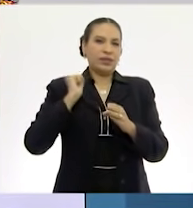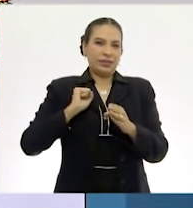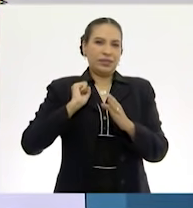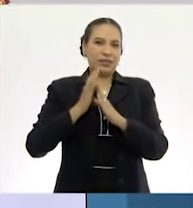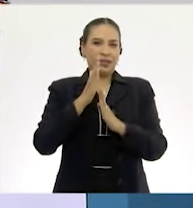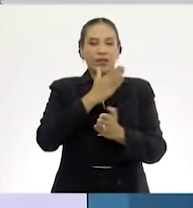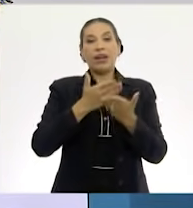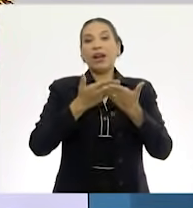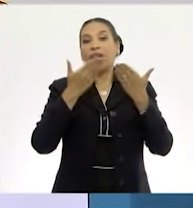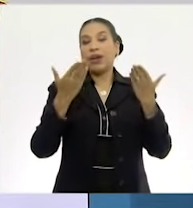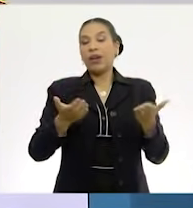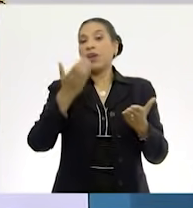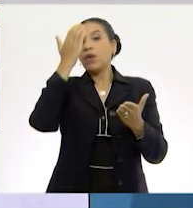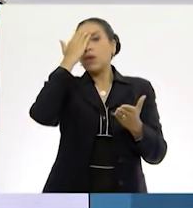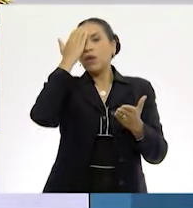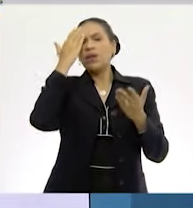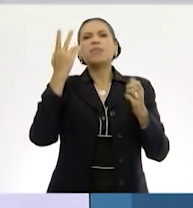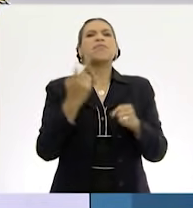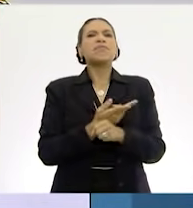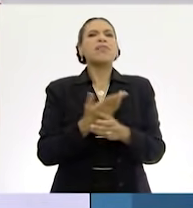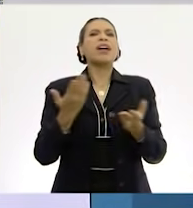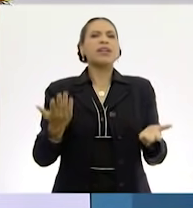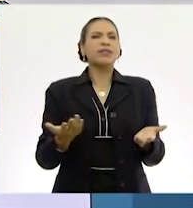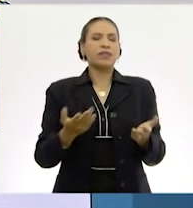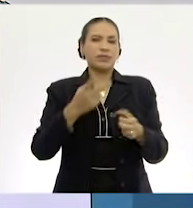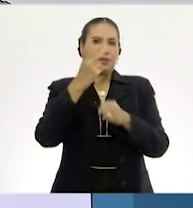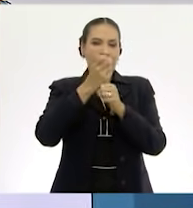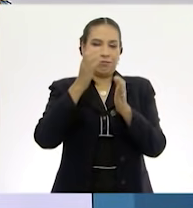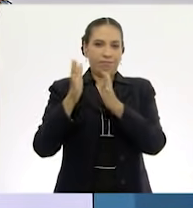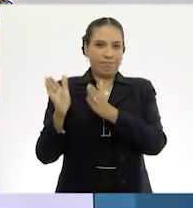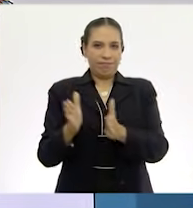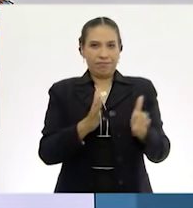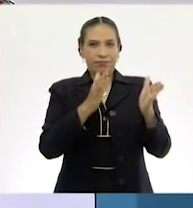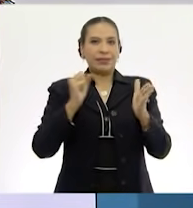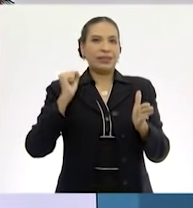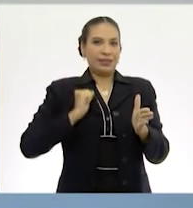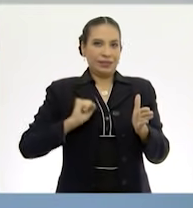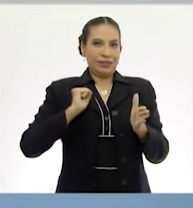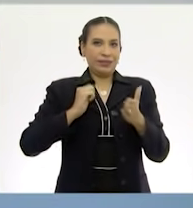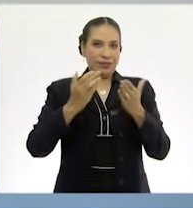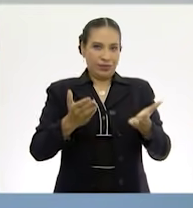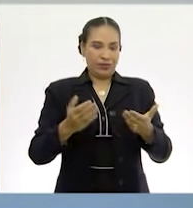ahora es momento de conocer qué pasó durante la segunda mitad de este siglo.